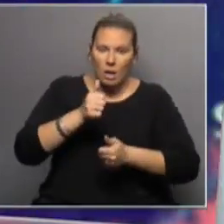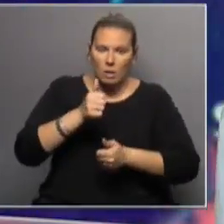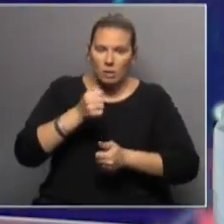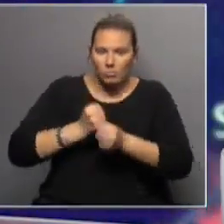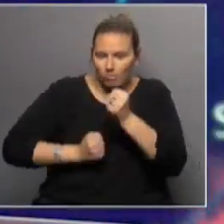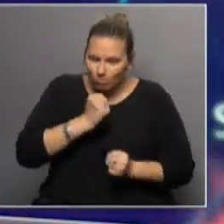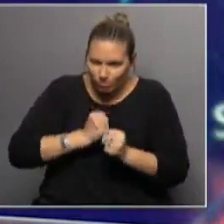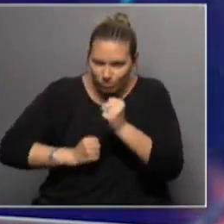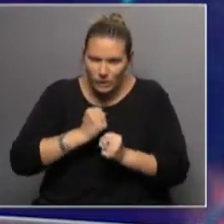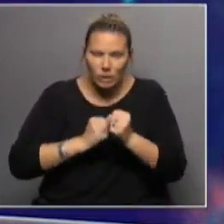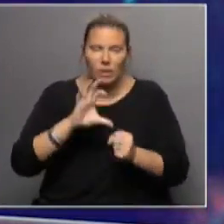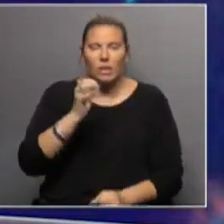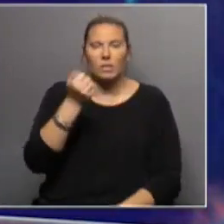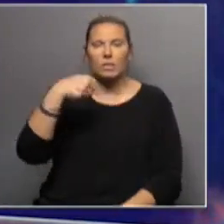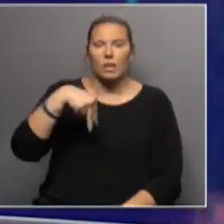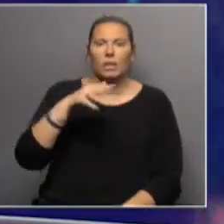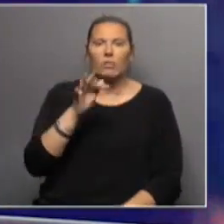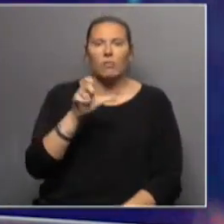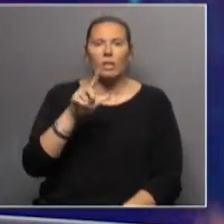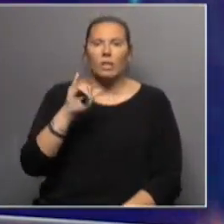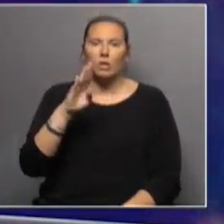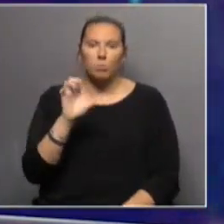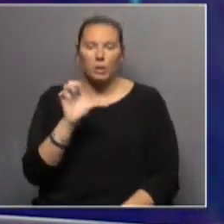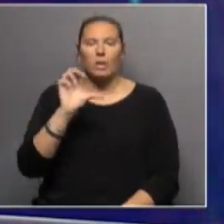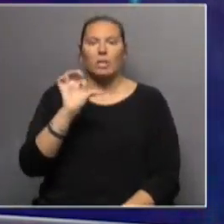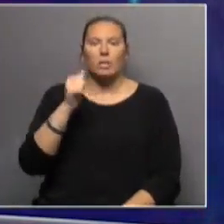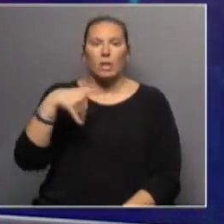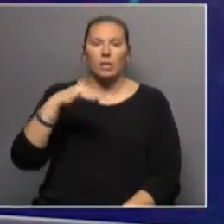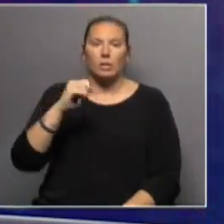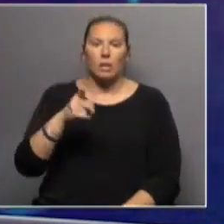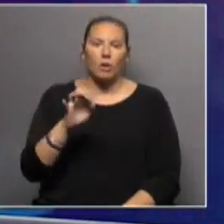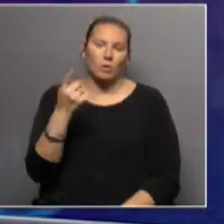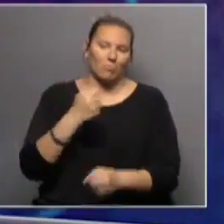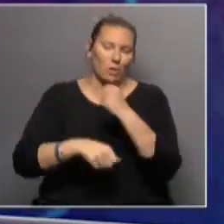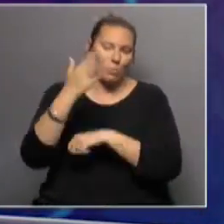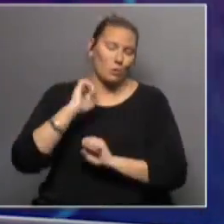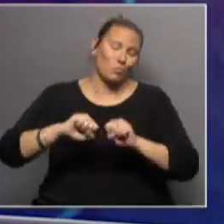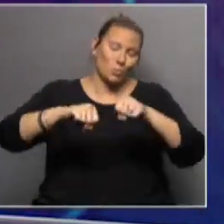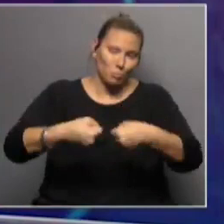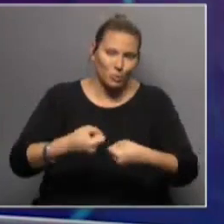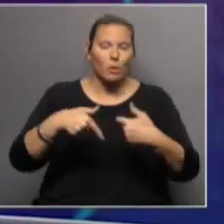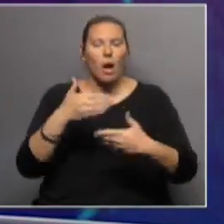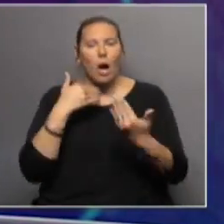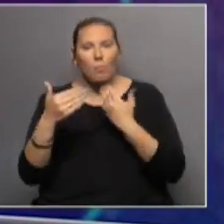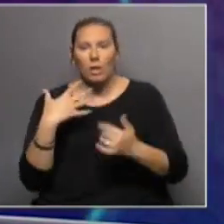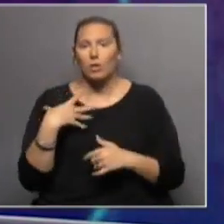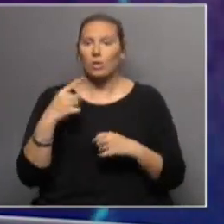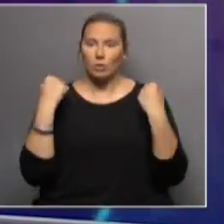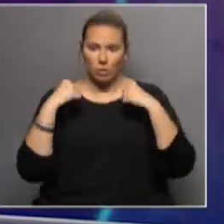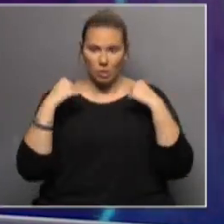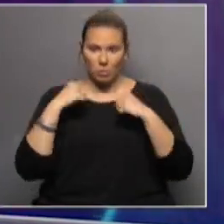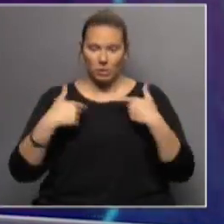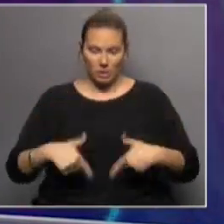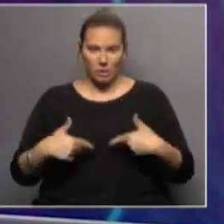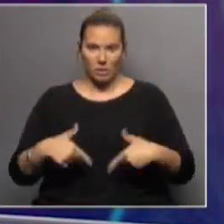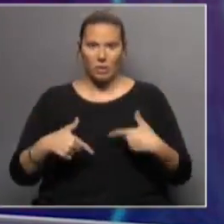y Santiago, bueno, que el año pasado obviamente, por razones obvias, no se pudo realizar. Entonces vamos a estar conversando con el director de deportes de la